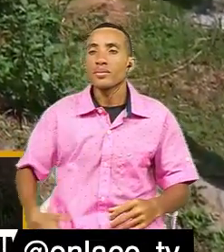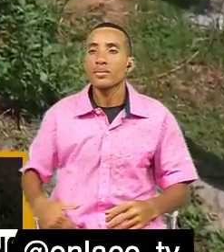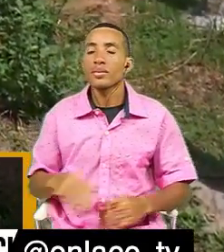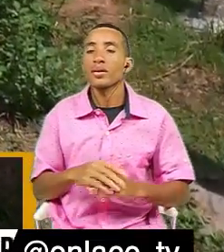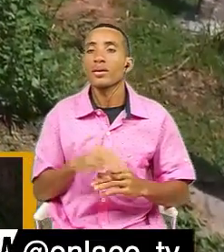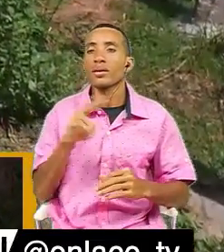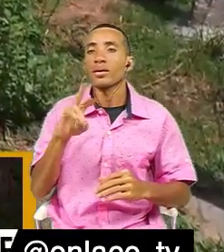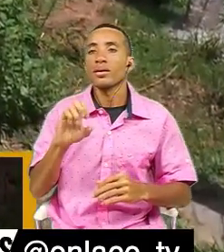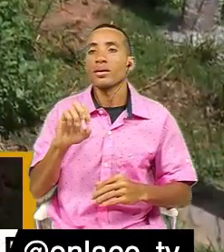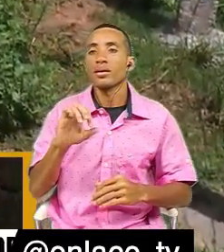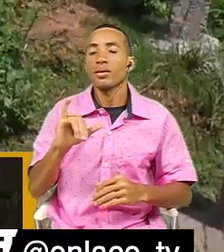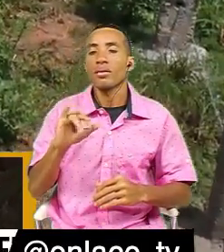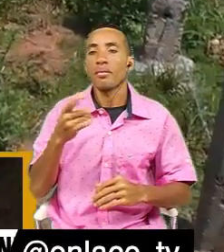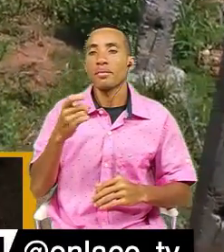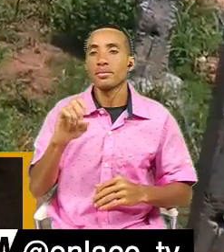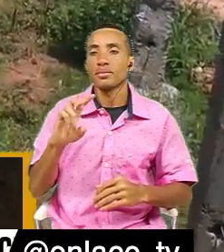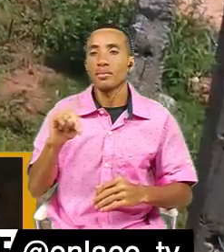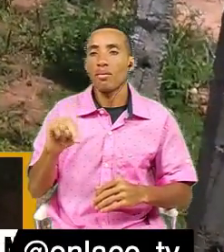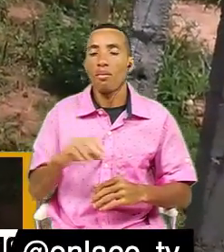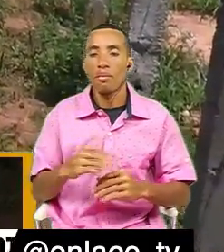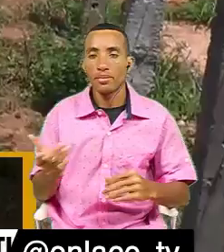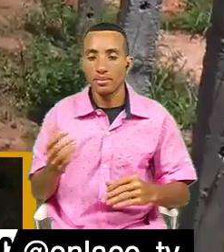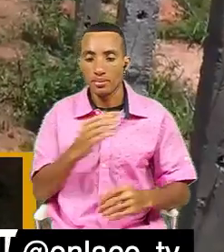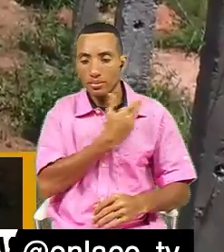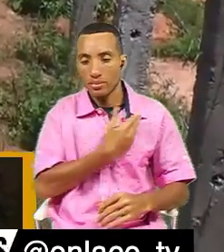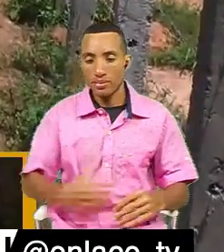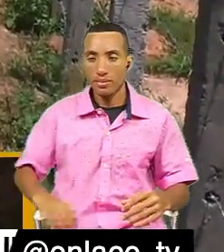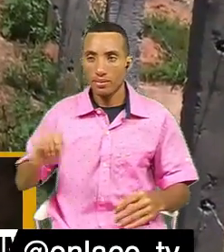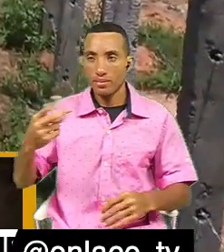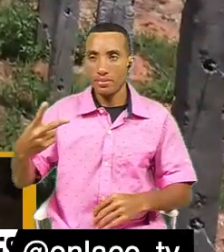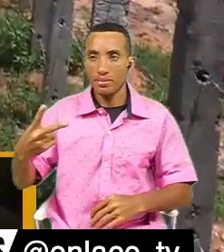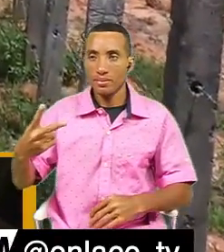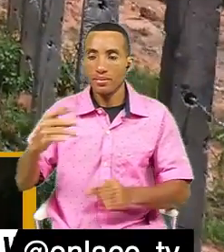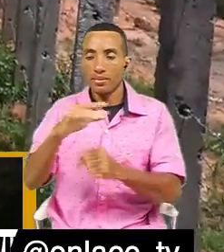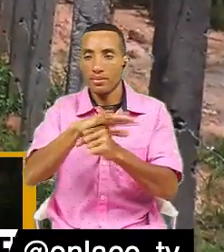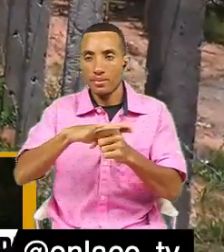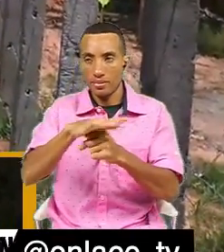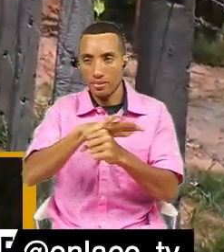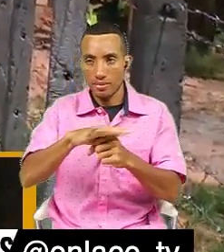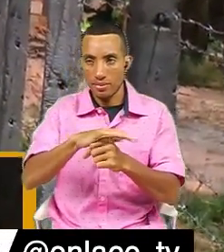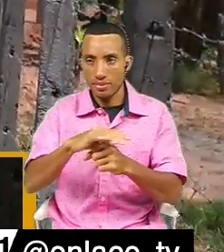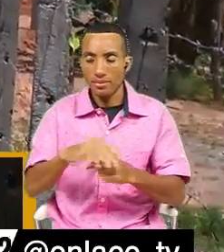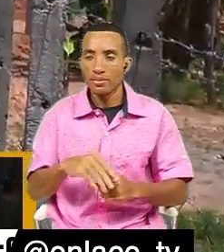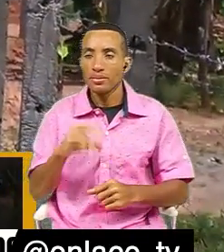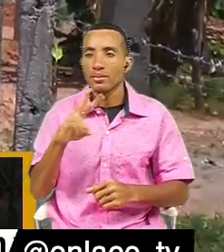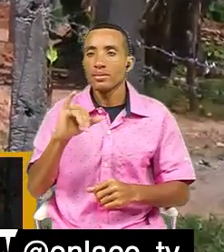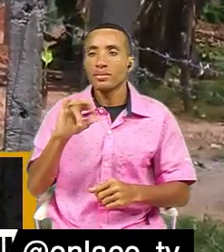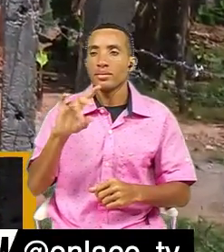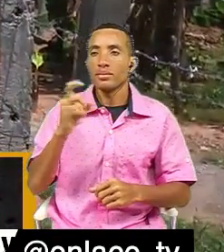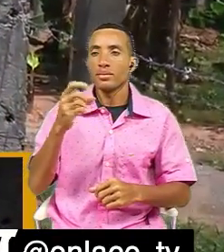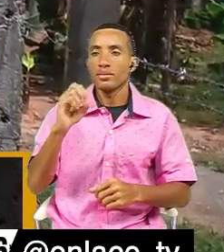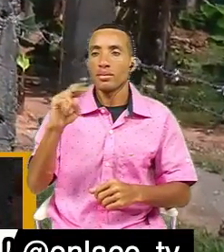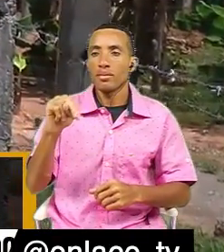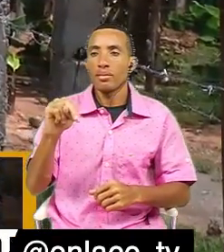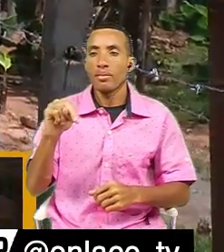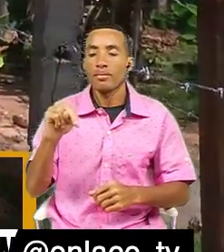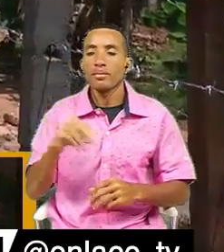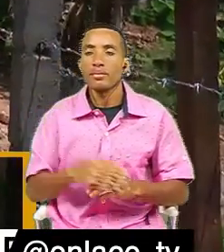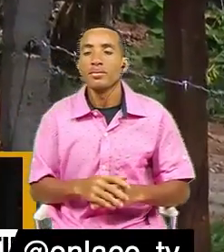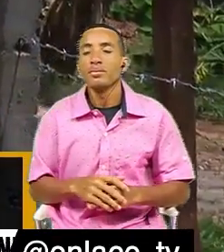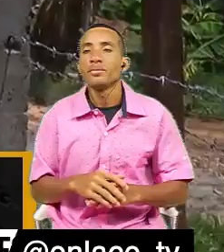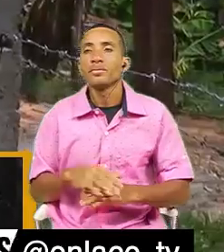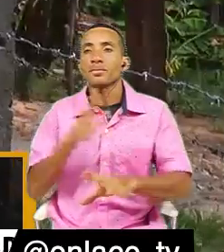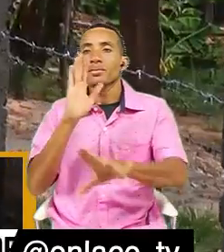Pimenio Gómez de Tarazona, estoy el vicepresidente del barrio La Virgen. También tenemos la pequeña inquietud que nosotros hemos pedido a la